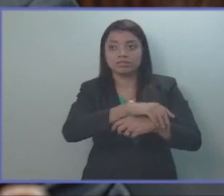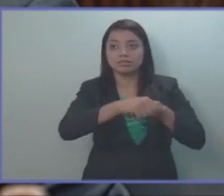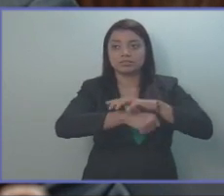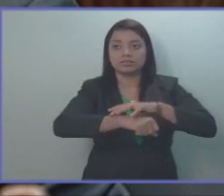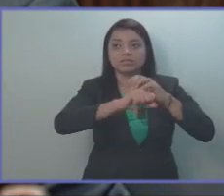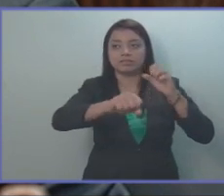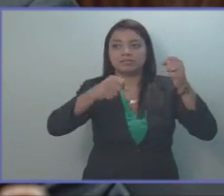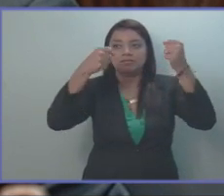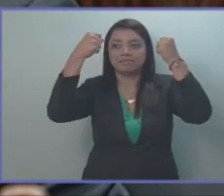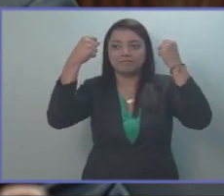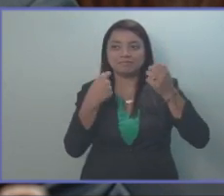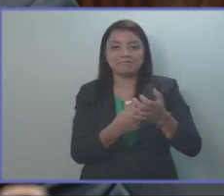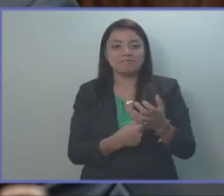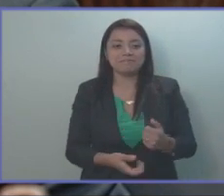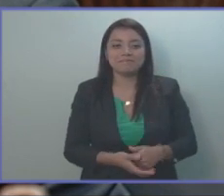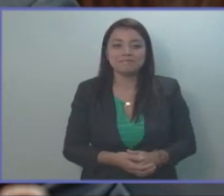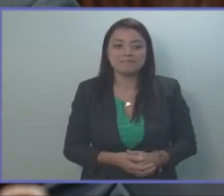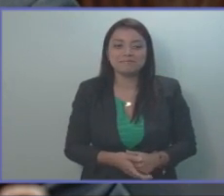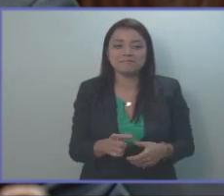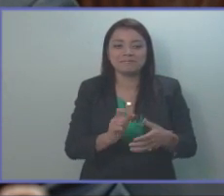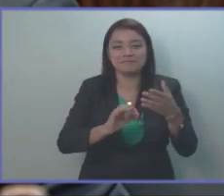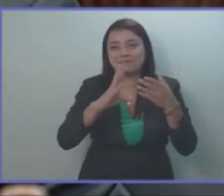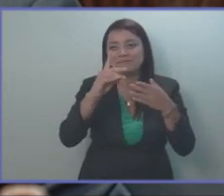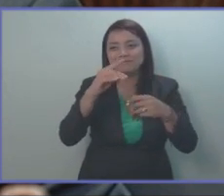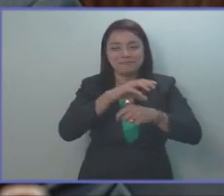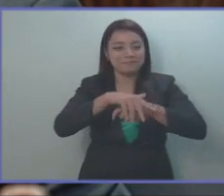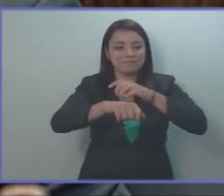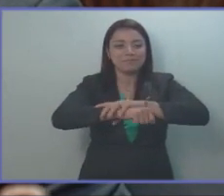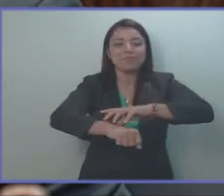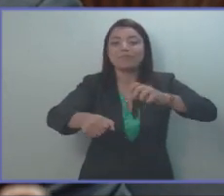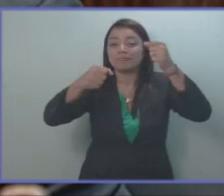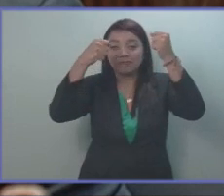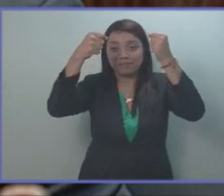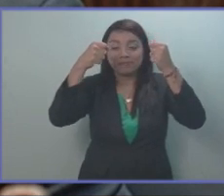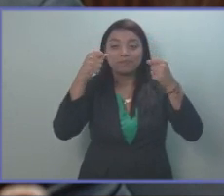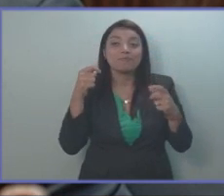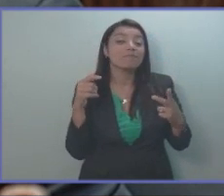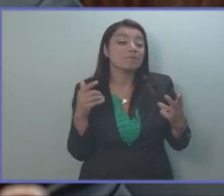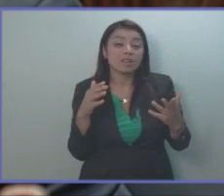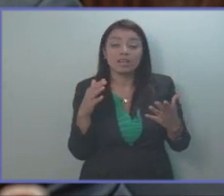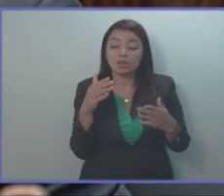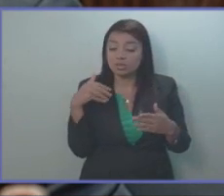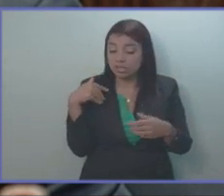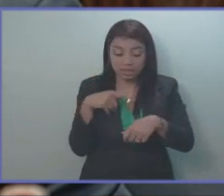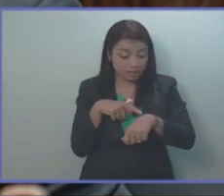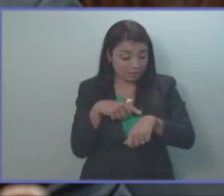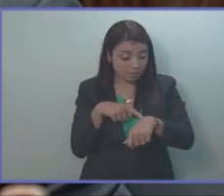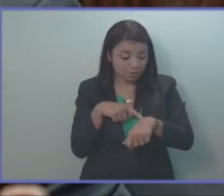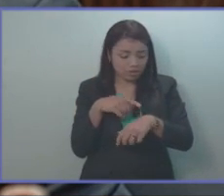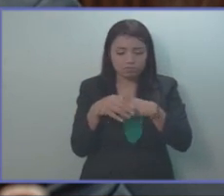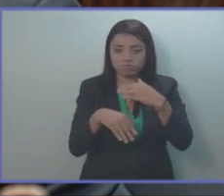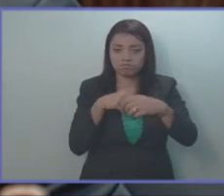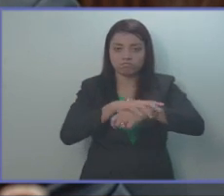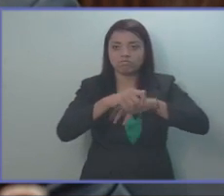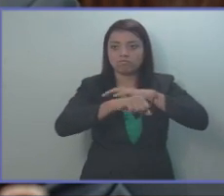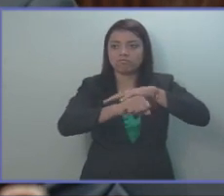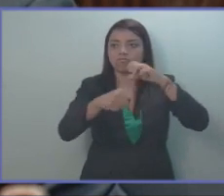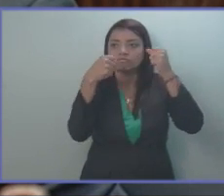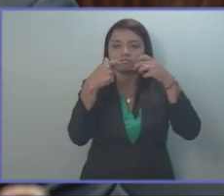de seguridad previstas en el Código Penal y las penas contempladas en las demás leyes